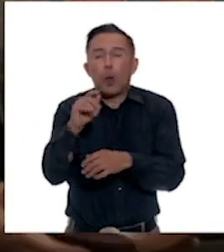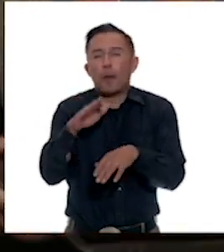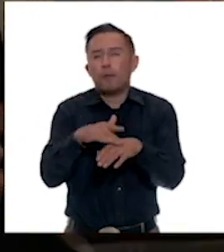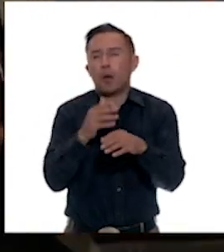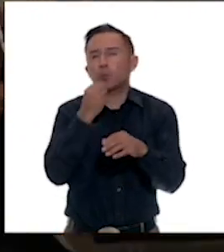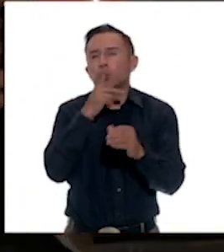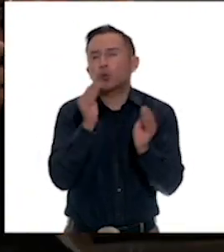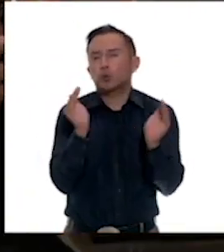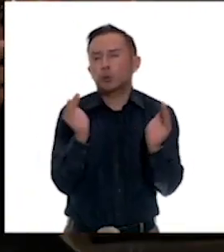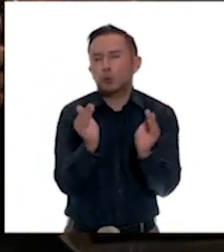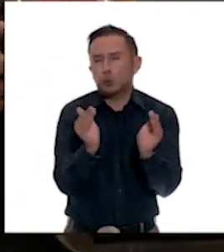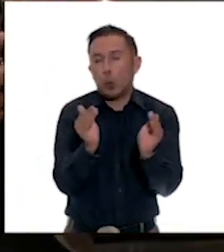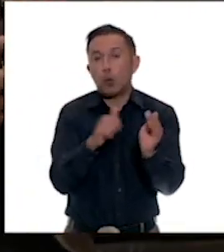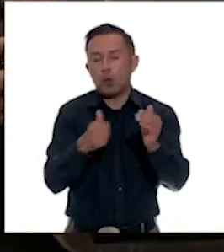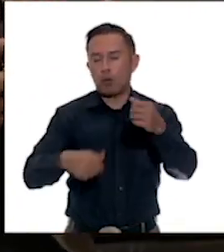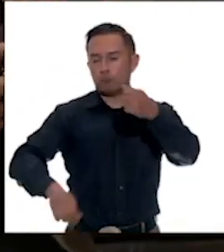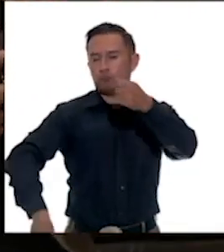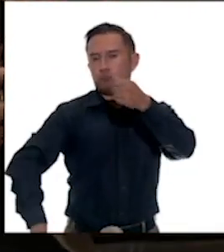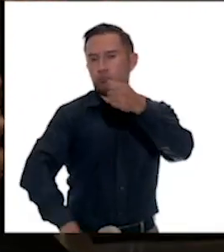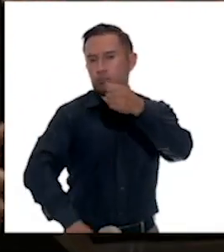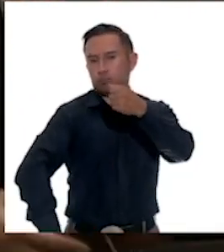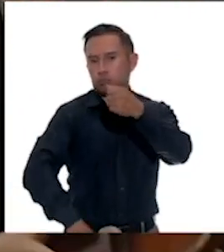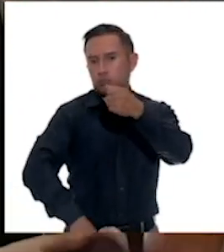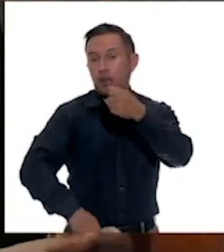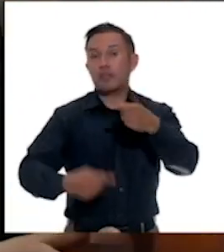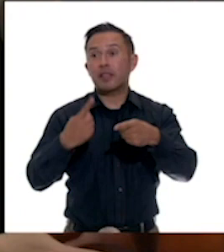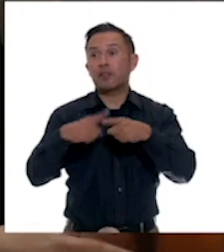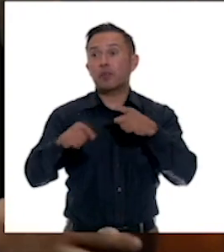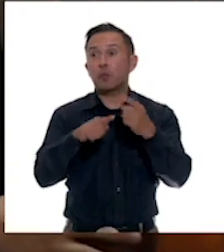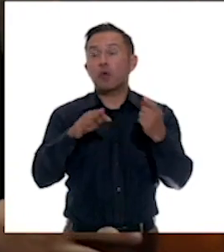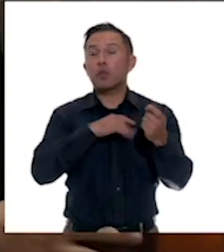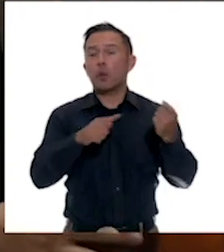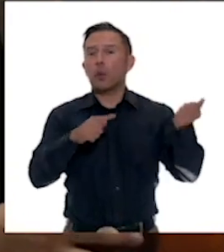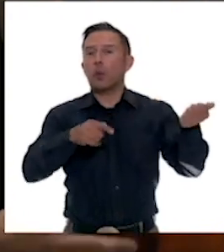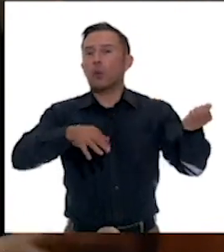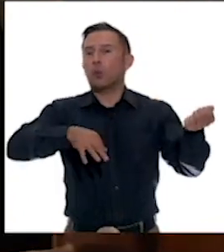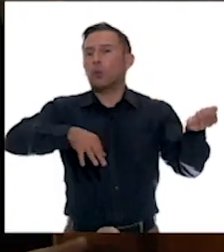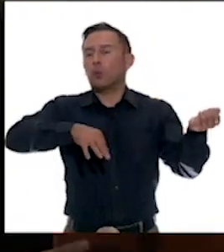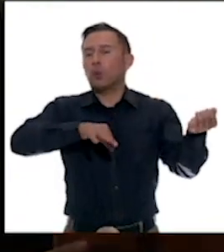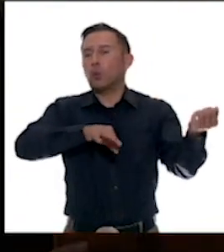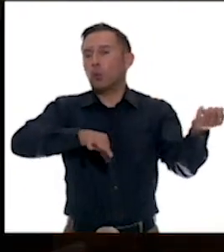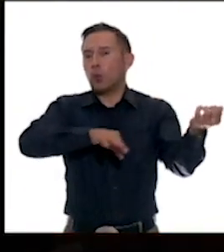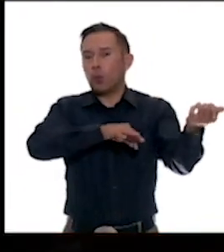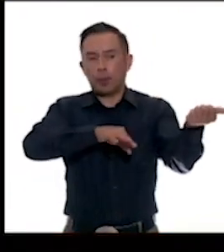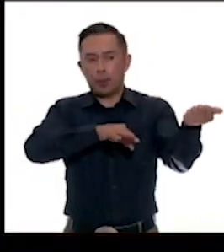contrabajo, el violín posee un botón el cual sujeta el cordal.